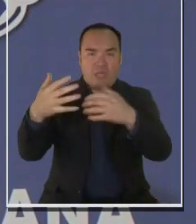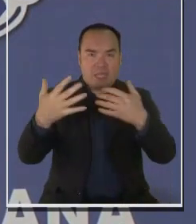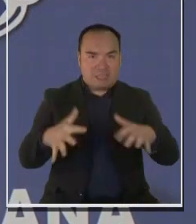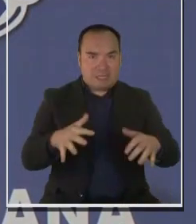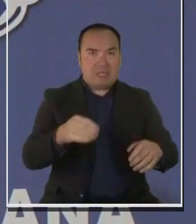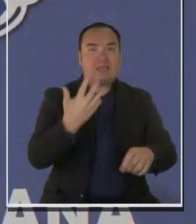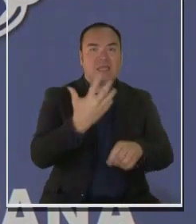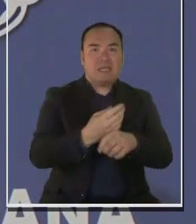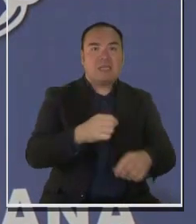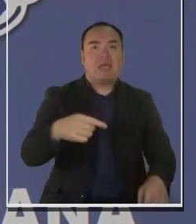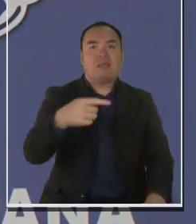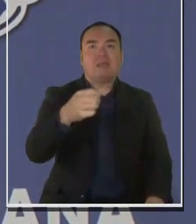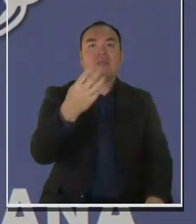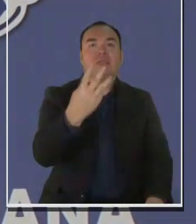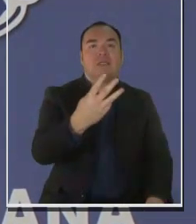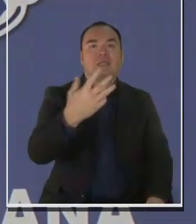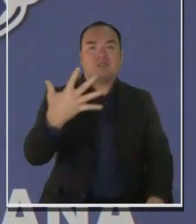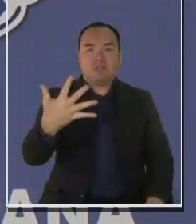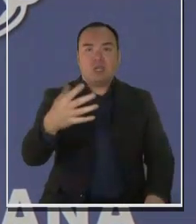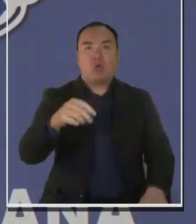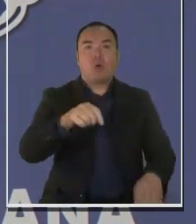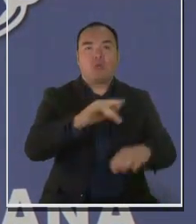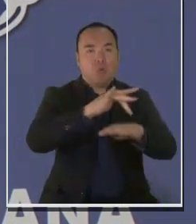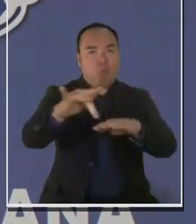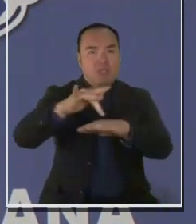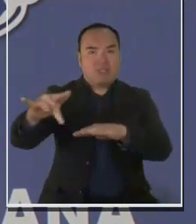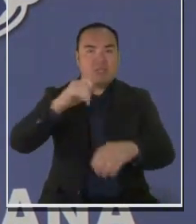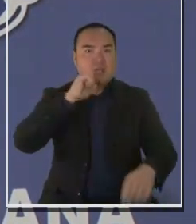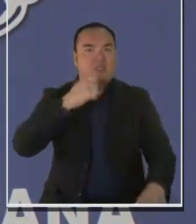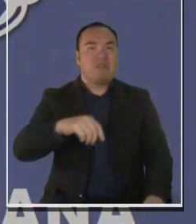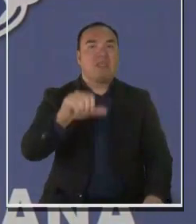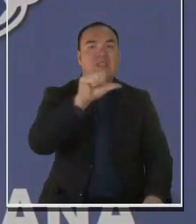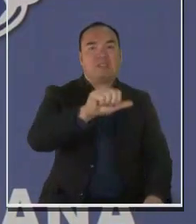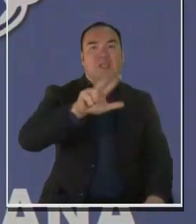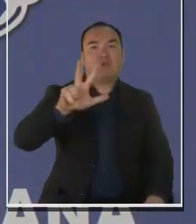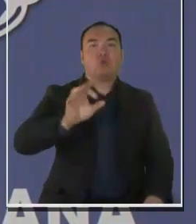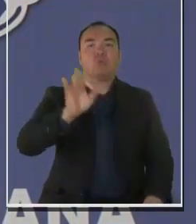camas disponibles, lo que equivale a un 68% de ocupación.